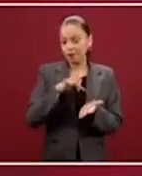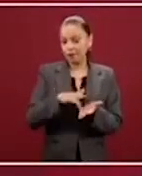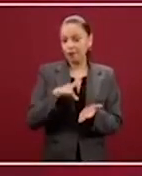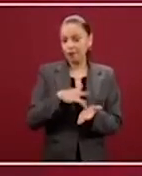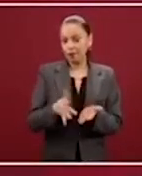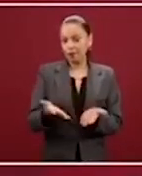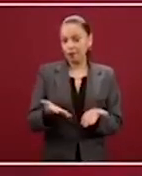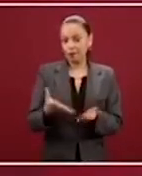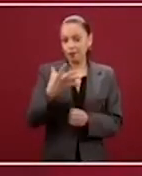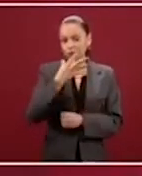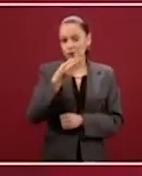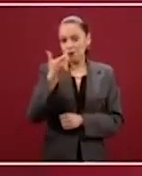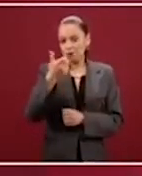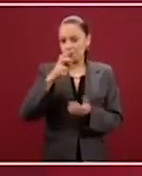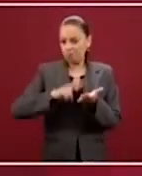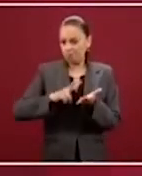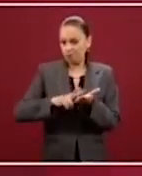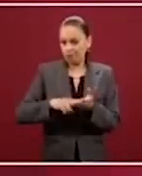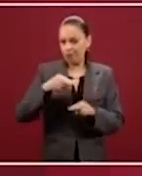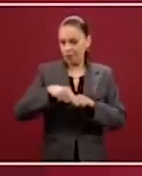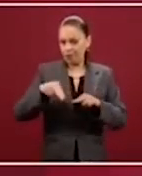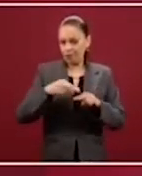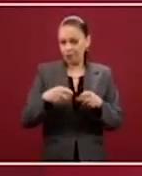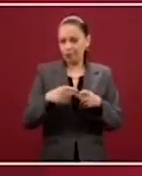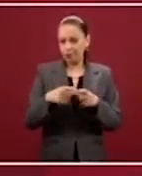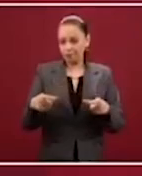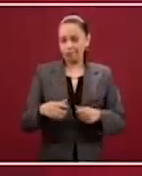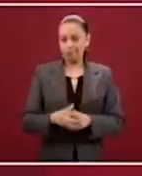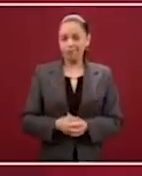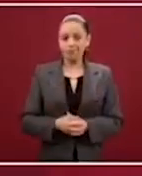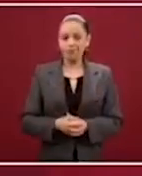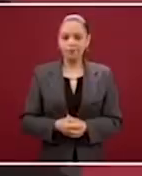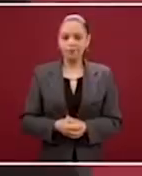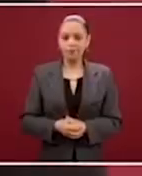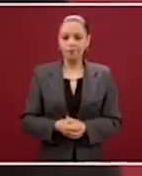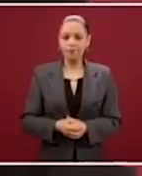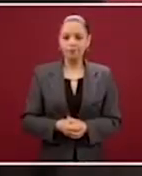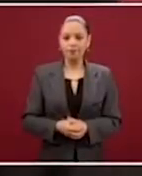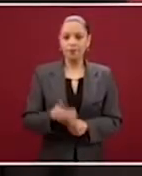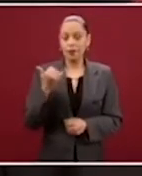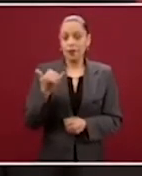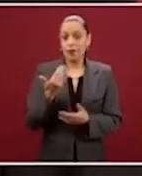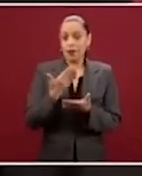Son 500 pesos. Además, es histórico